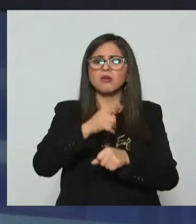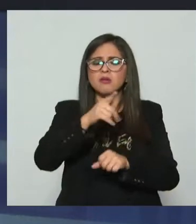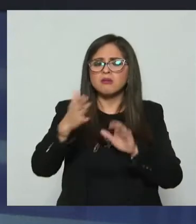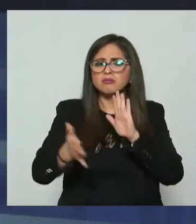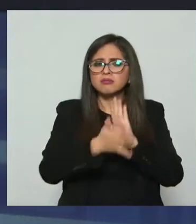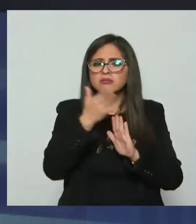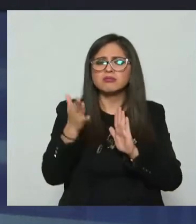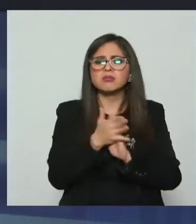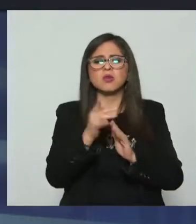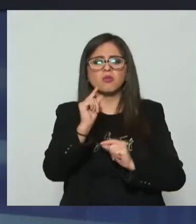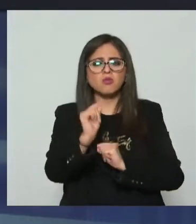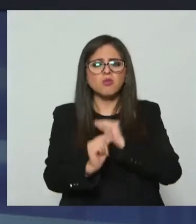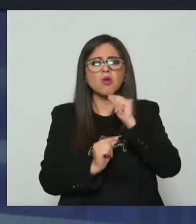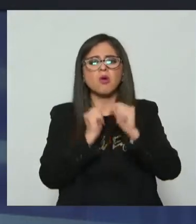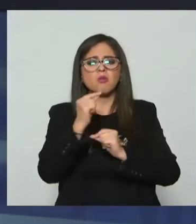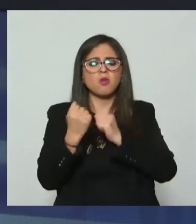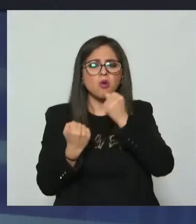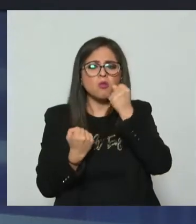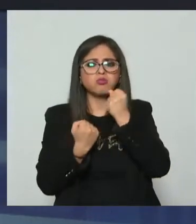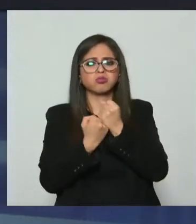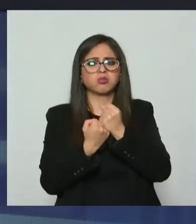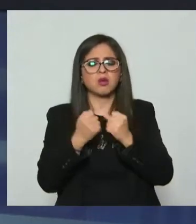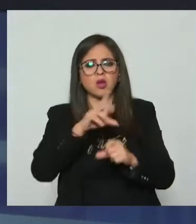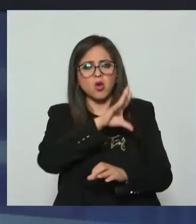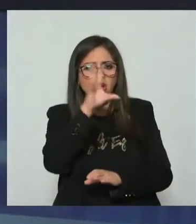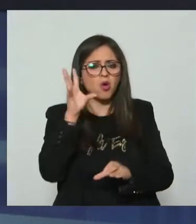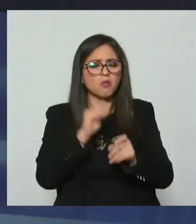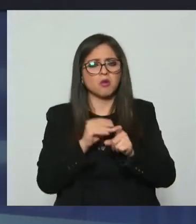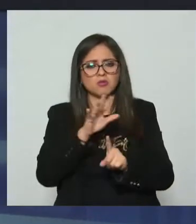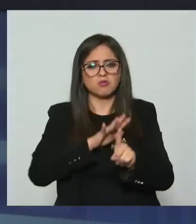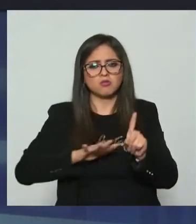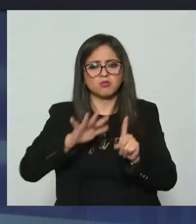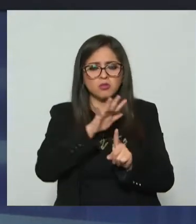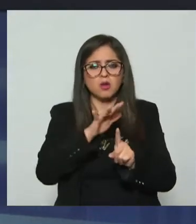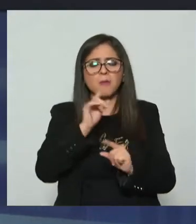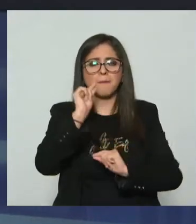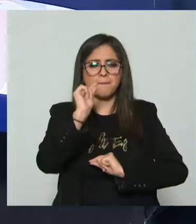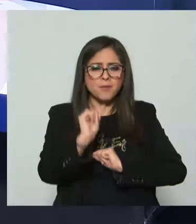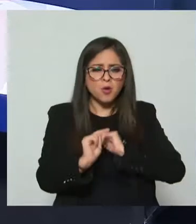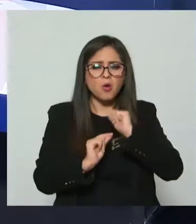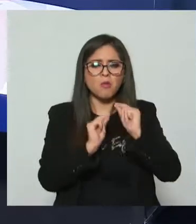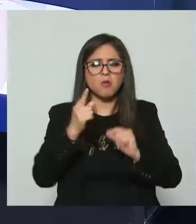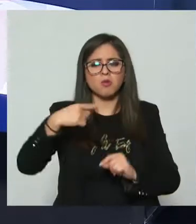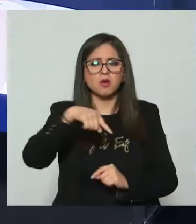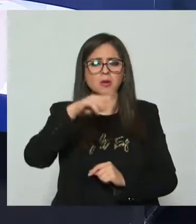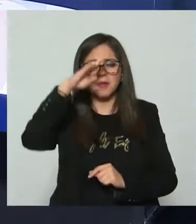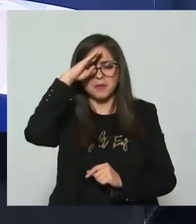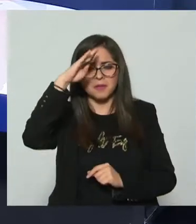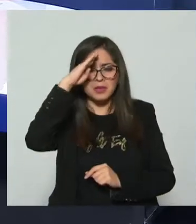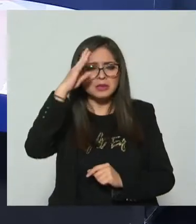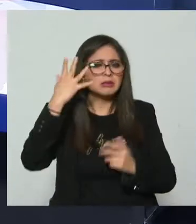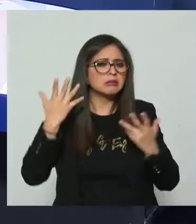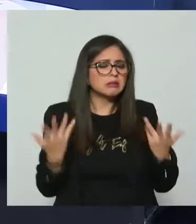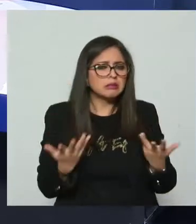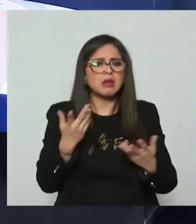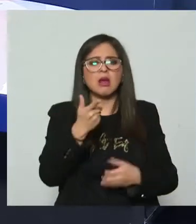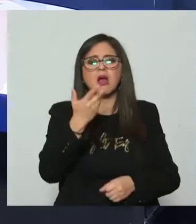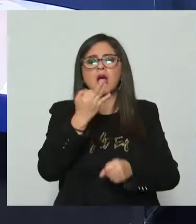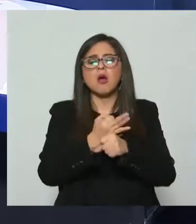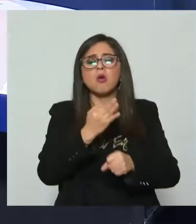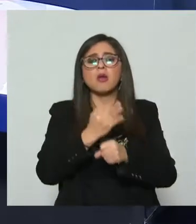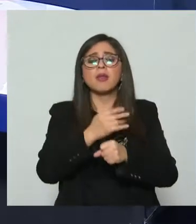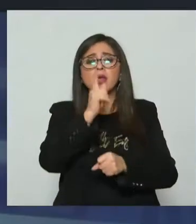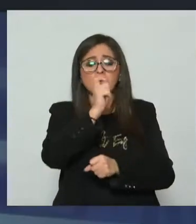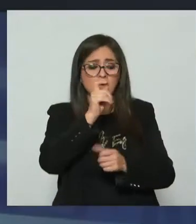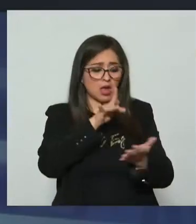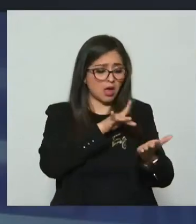sistema se va a fortalecer y va a empezar a tener mucha mayor cobertura. Tenemos que empezar a pensar que no solamente vamos a afectar o